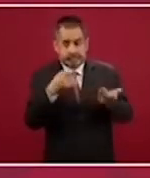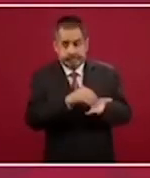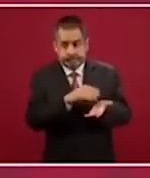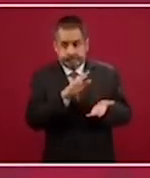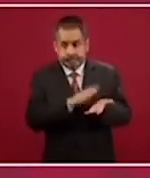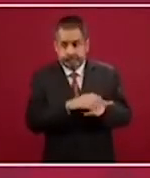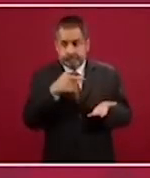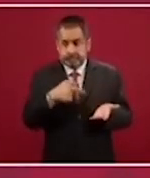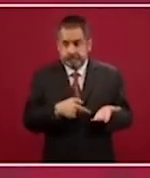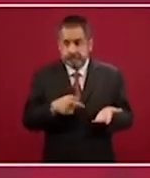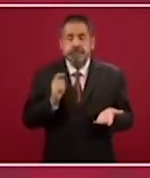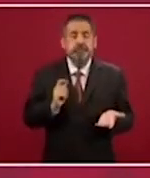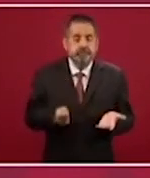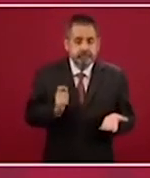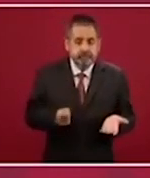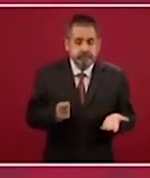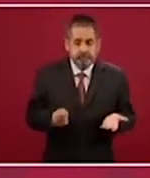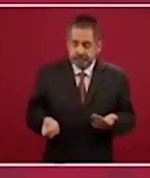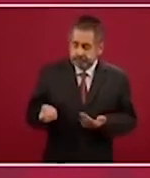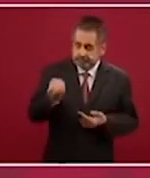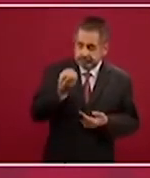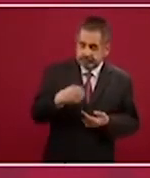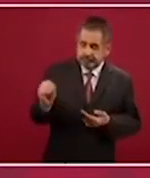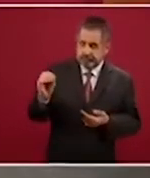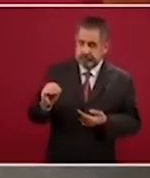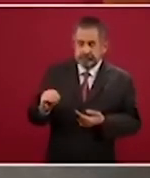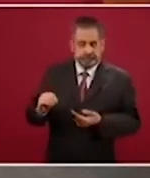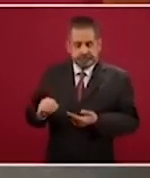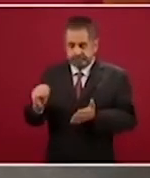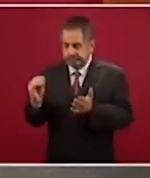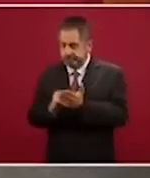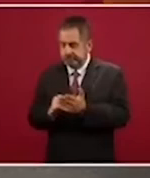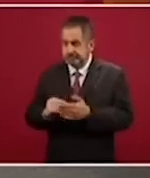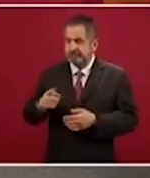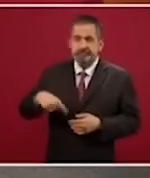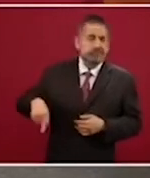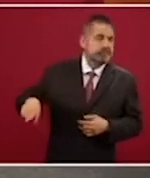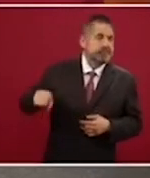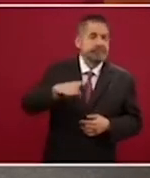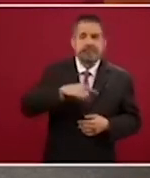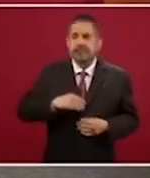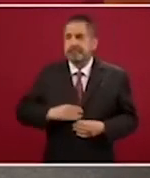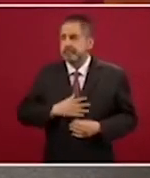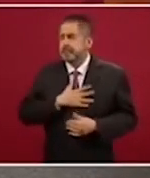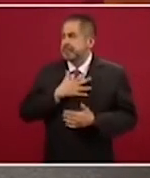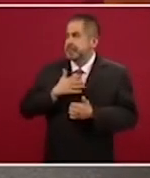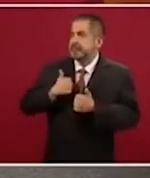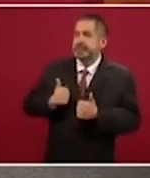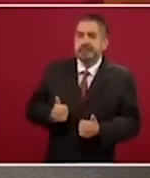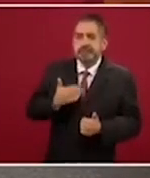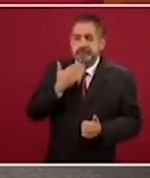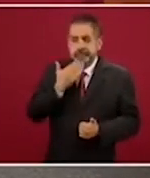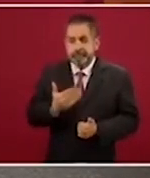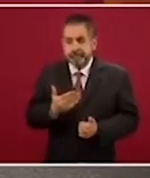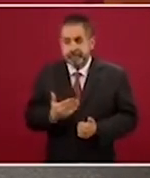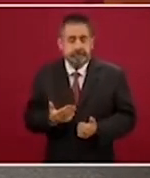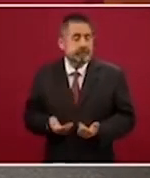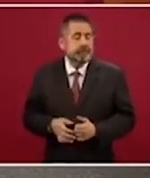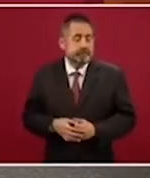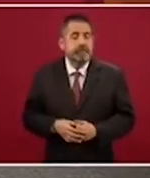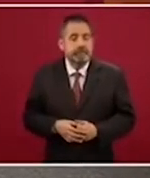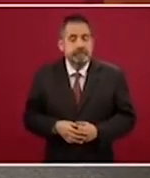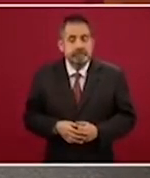establecer en México el estado de bienestar. Precisamente ante